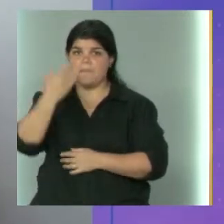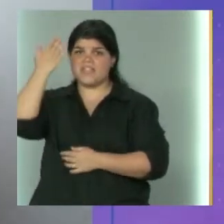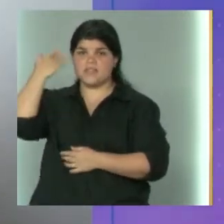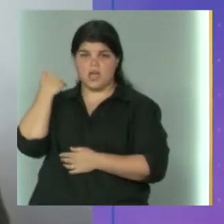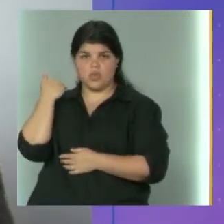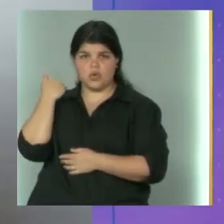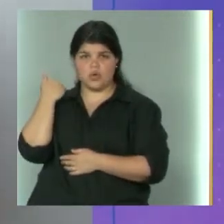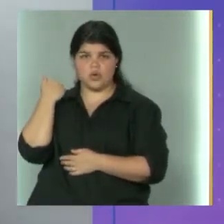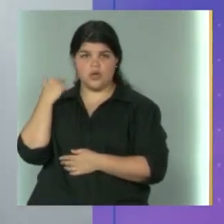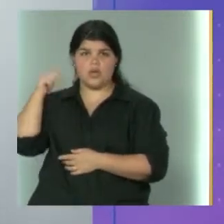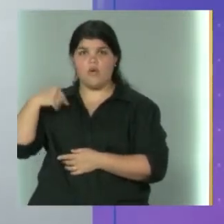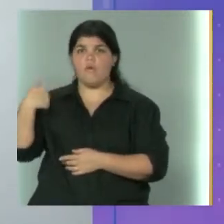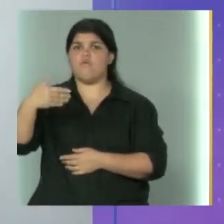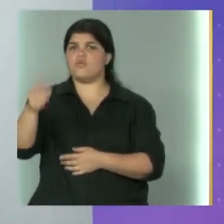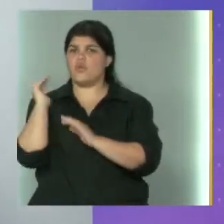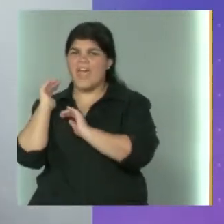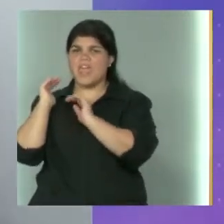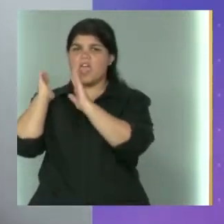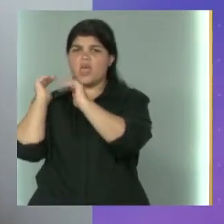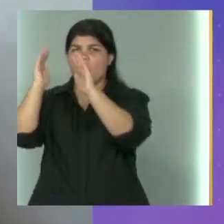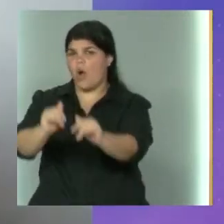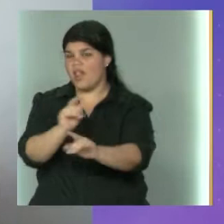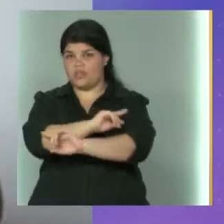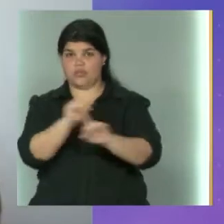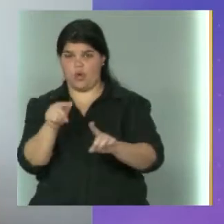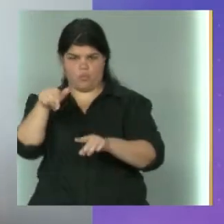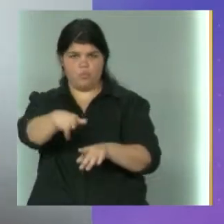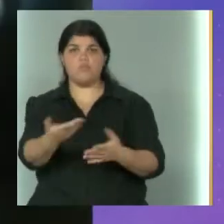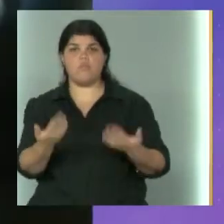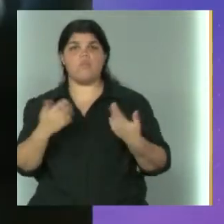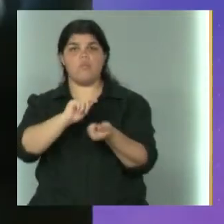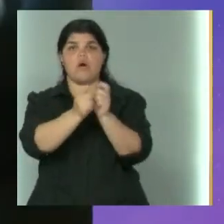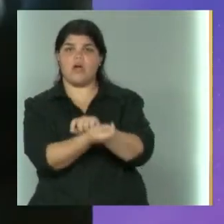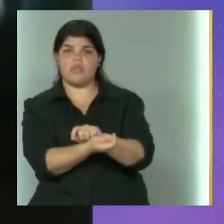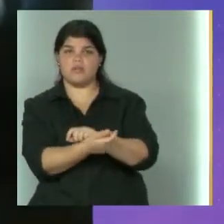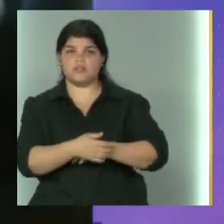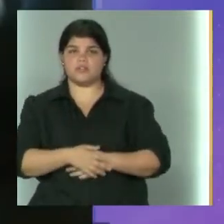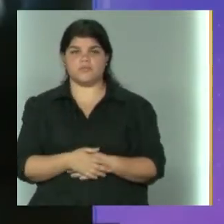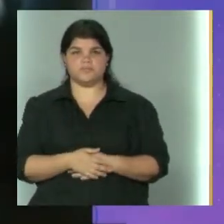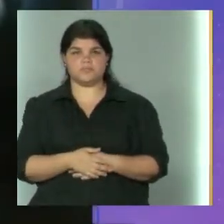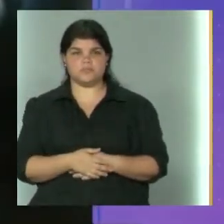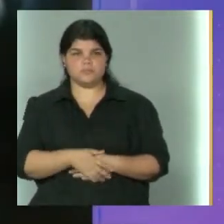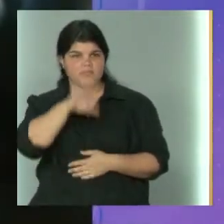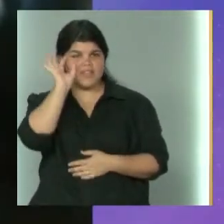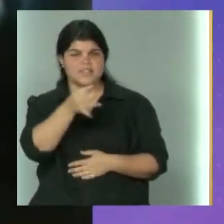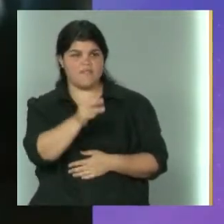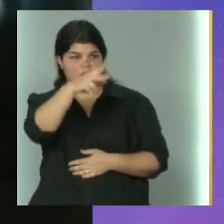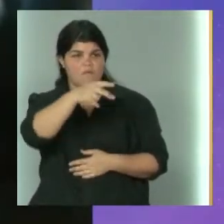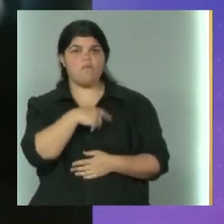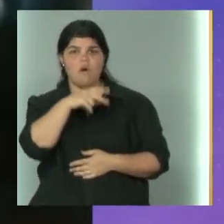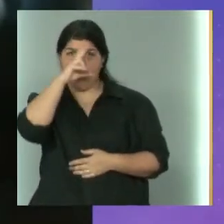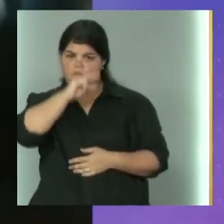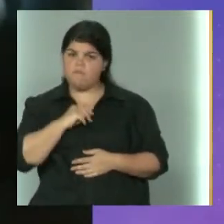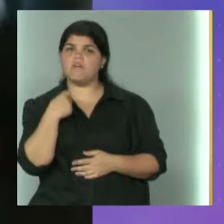no necesariamente predice el futuro. Tú puedes cambiarlo. Y si sabes cuánto vales, sal a buscar lo que